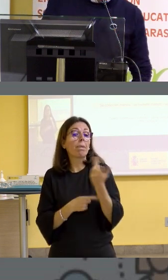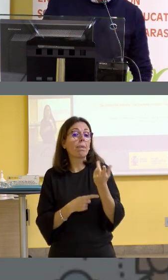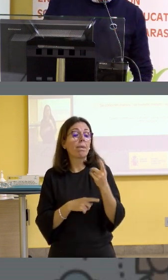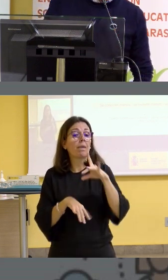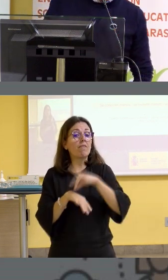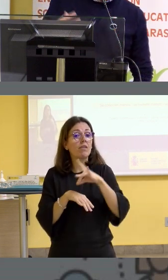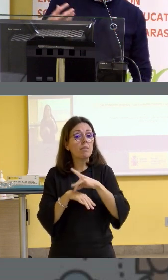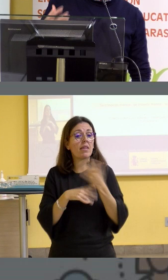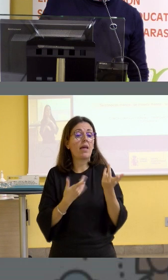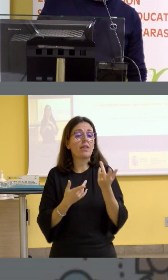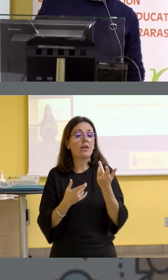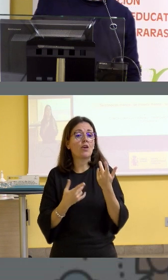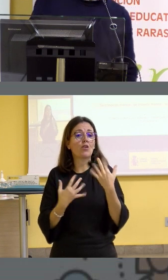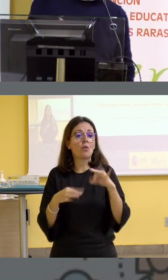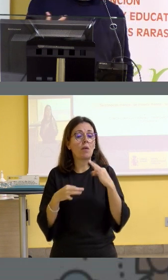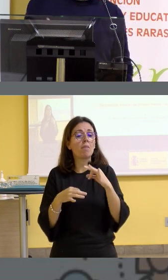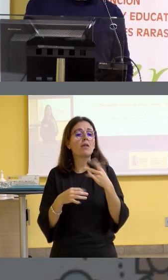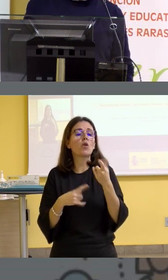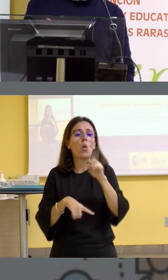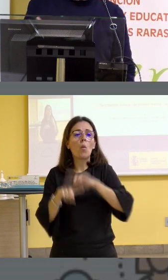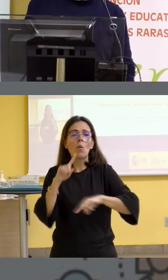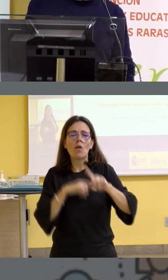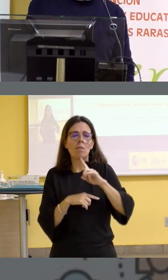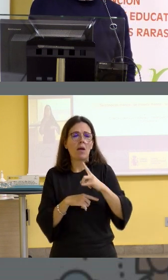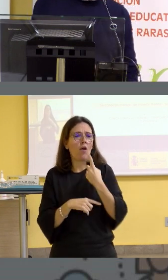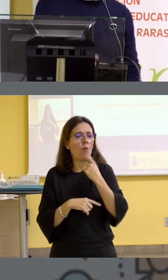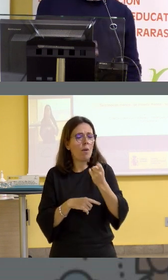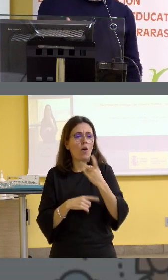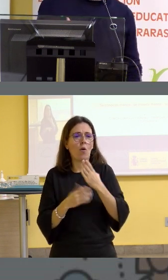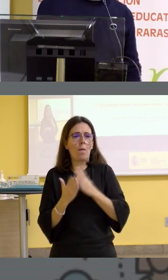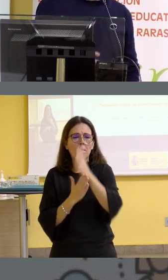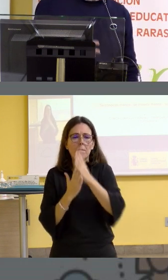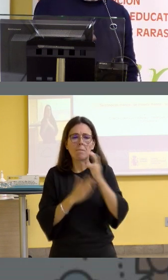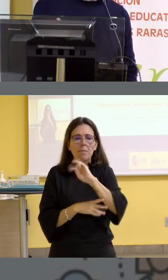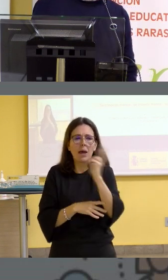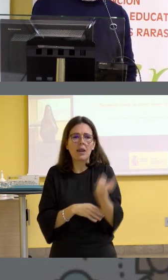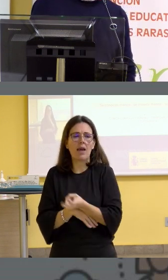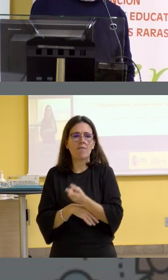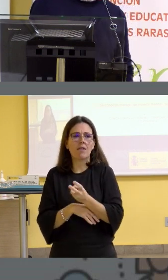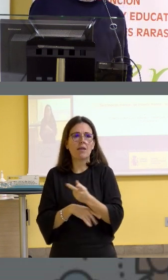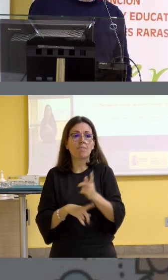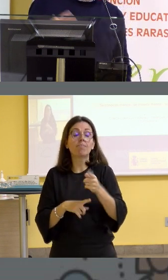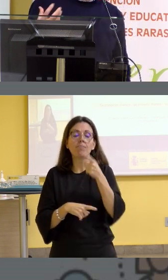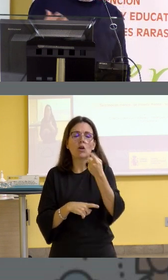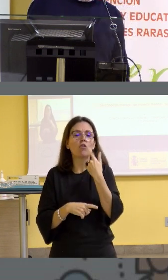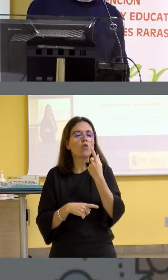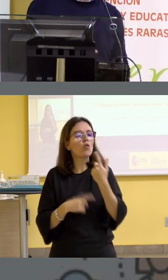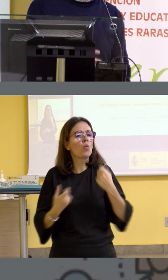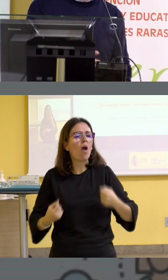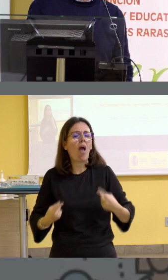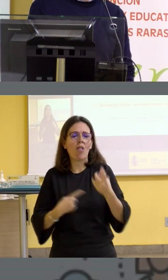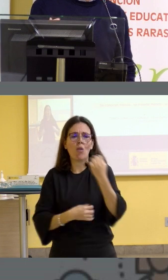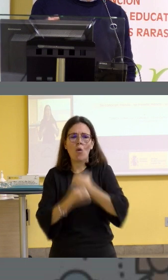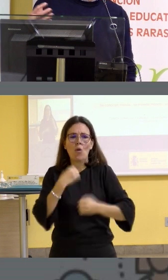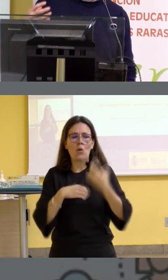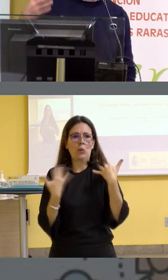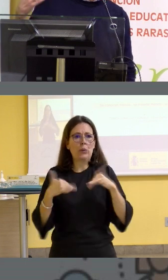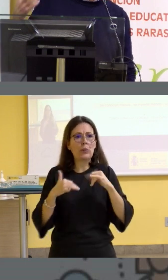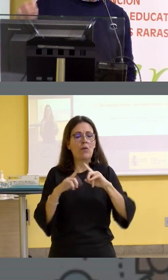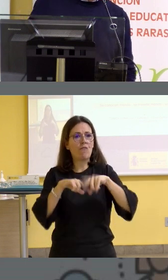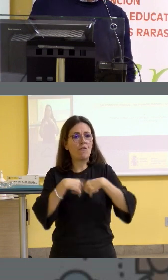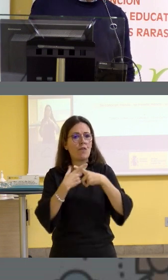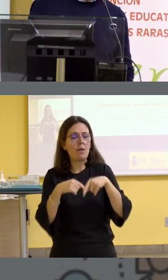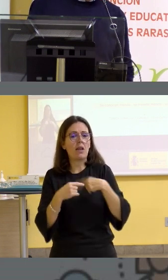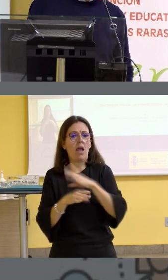enfermedades con una clínica sumamente compleja, muy variable, que supone una inmensa carga económica a todos los niveles para familias,